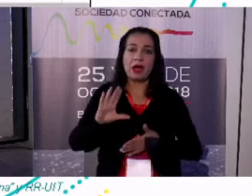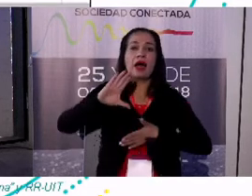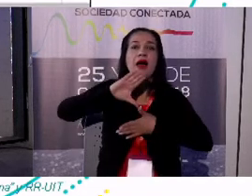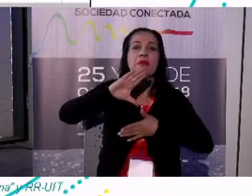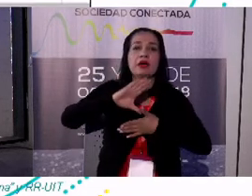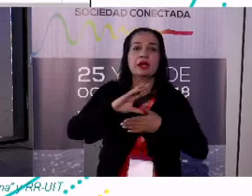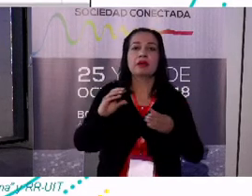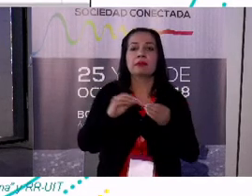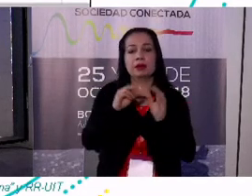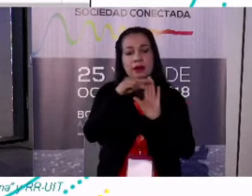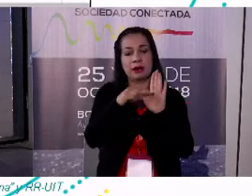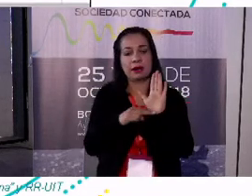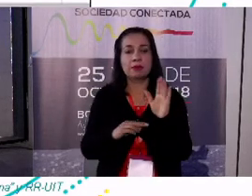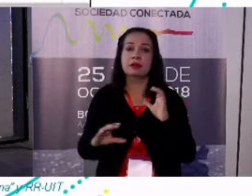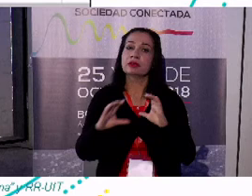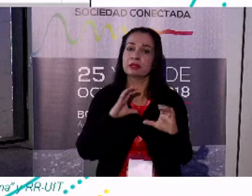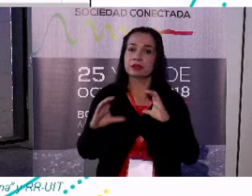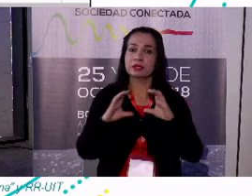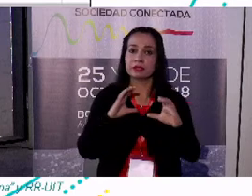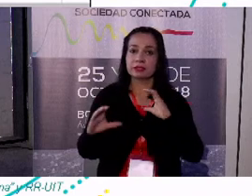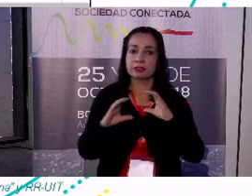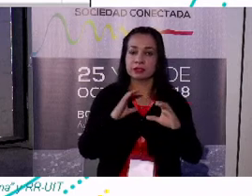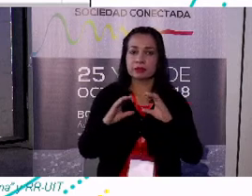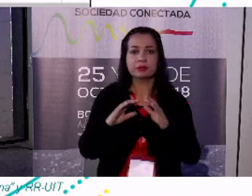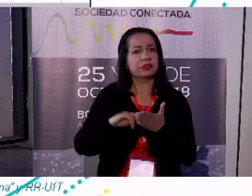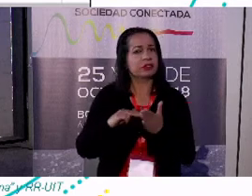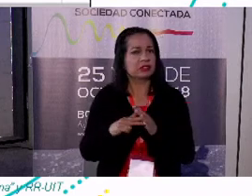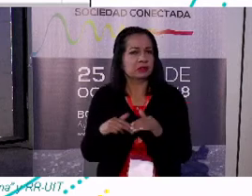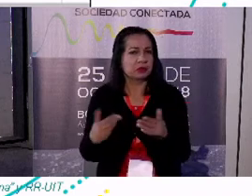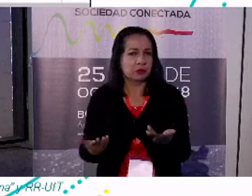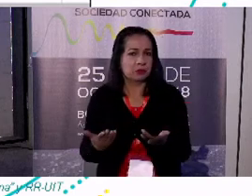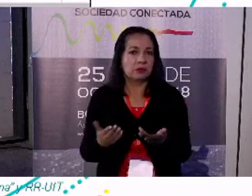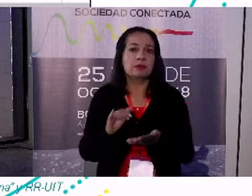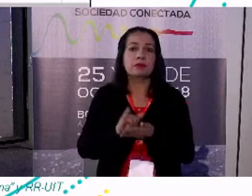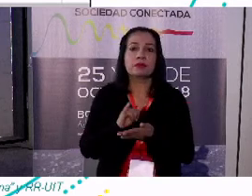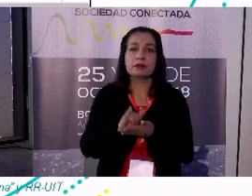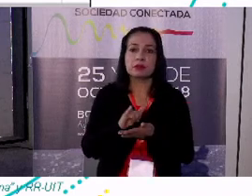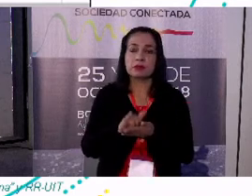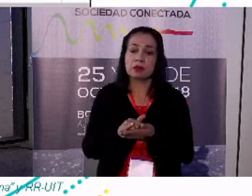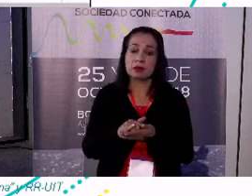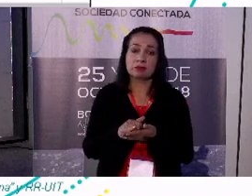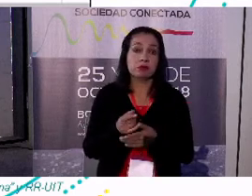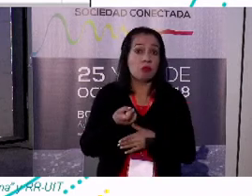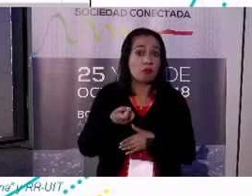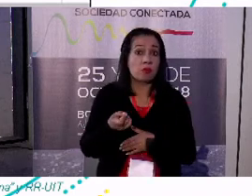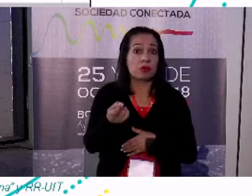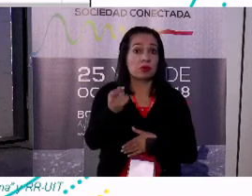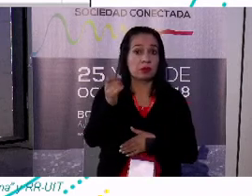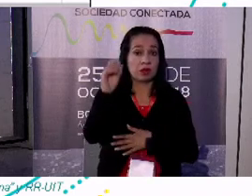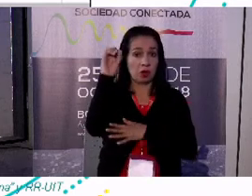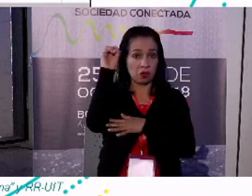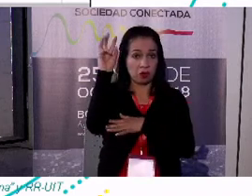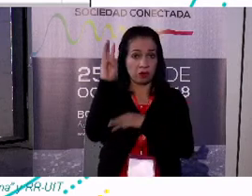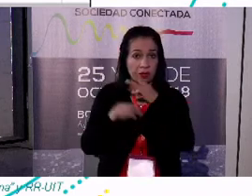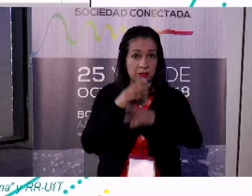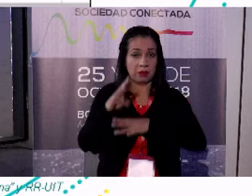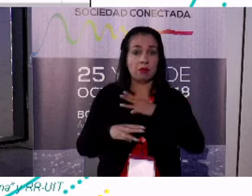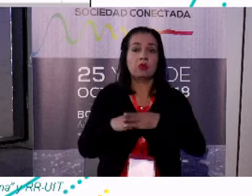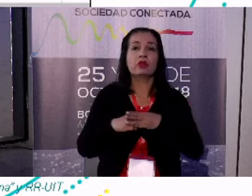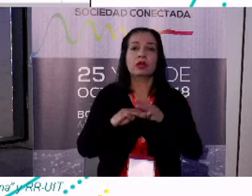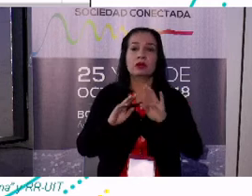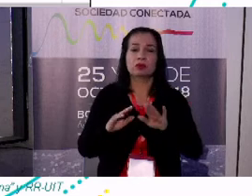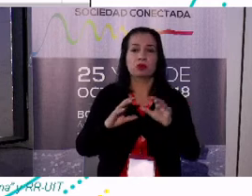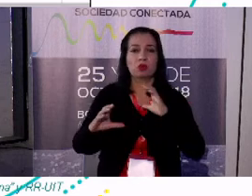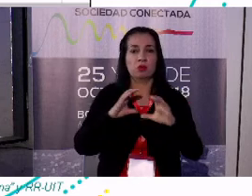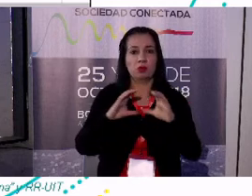radiocomunicaciones es decir sin irnos a una a una a la próxima conferencia mundial de radioc comunicaciones ya para